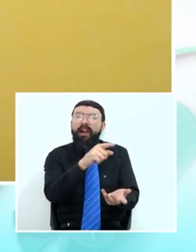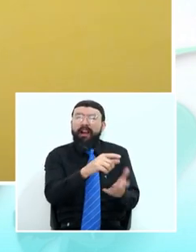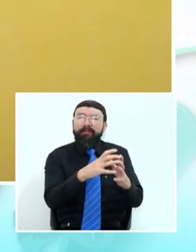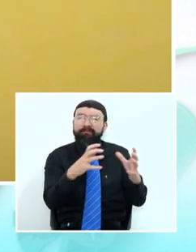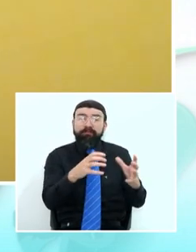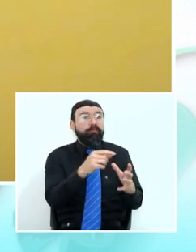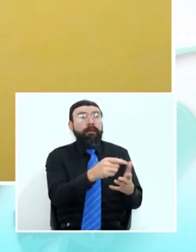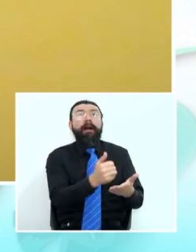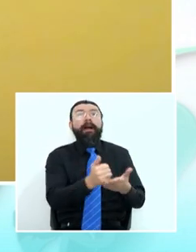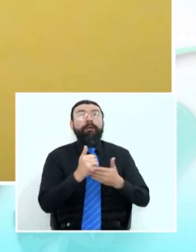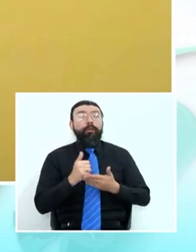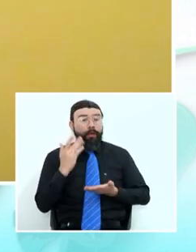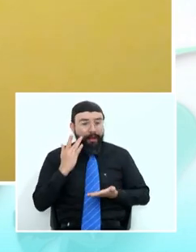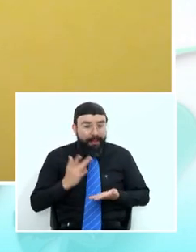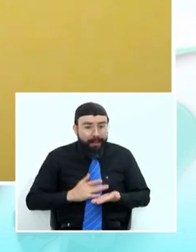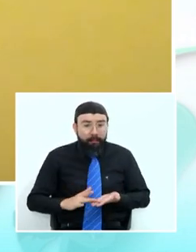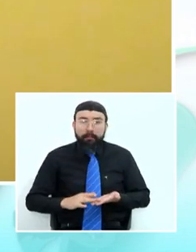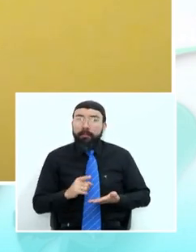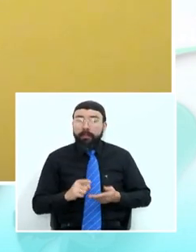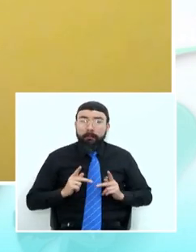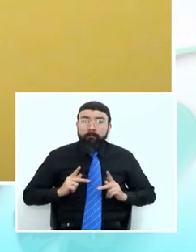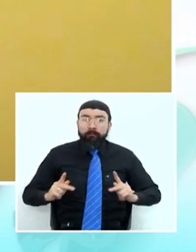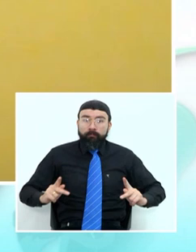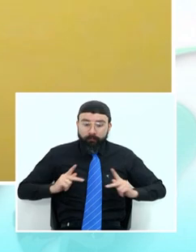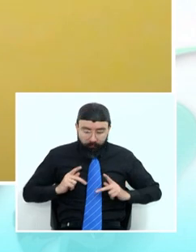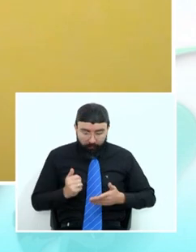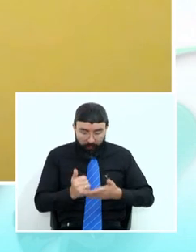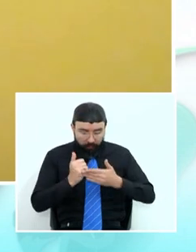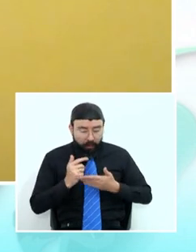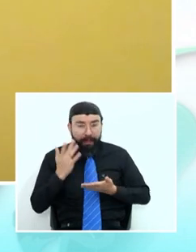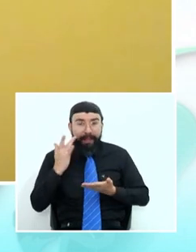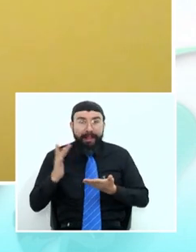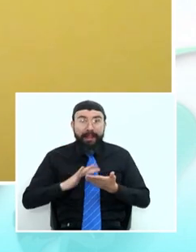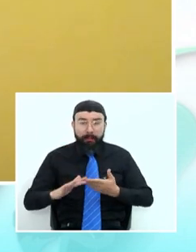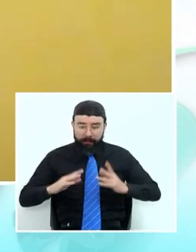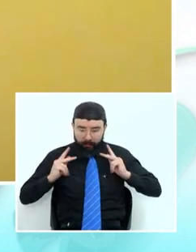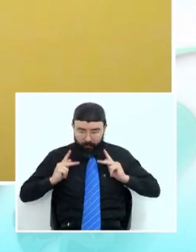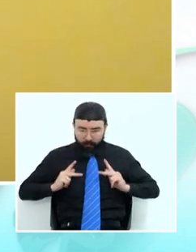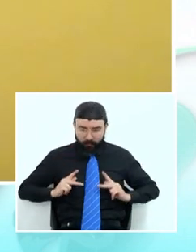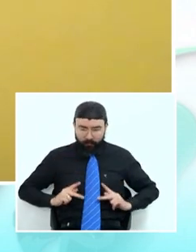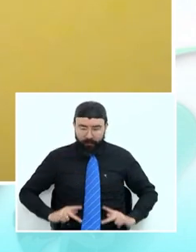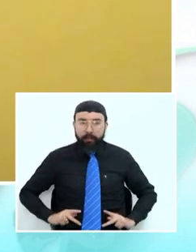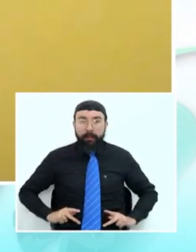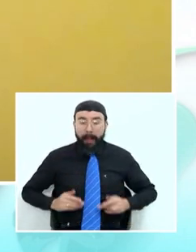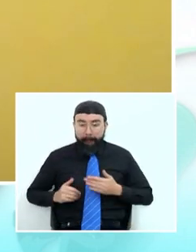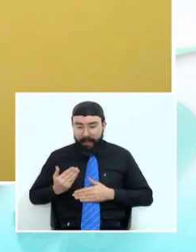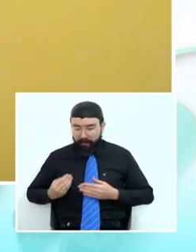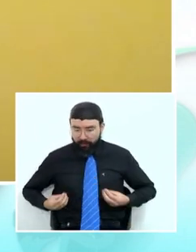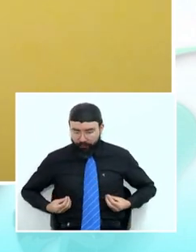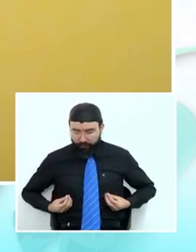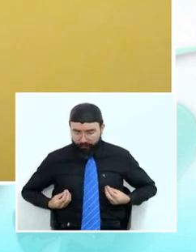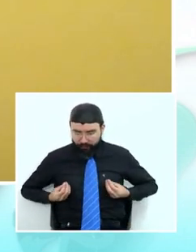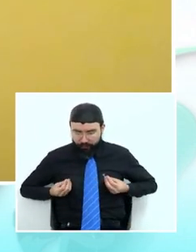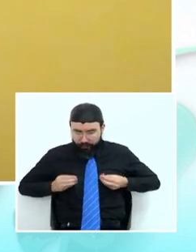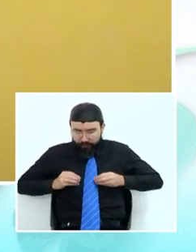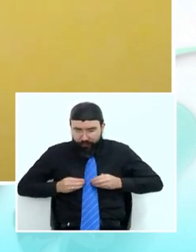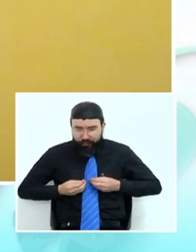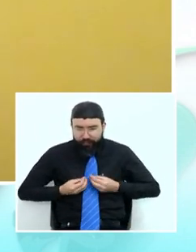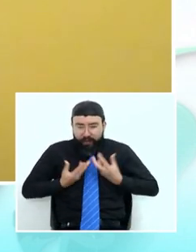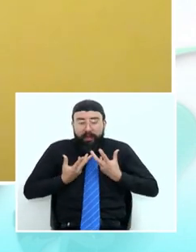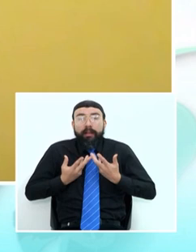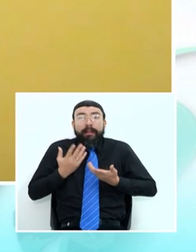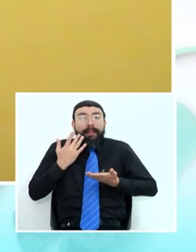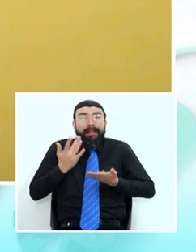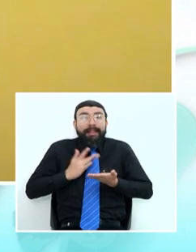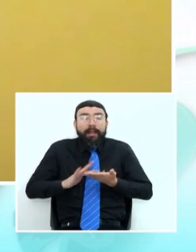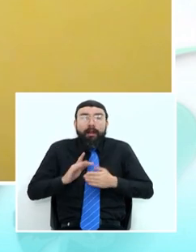ya que el pulmón hace su trabajo de limpieza a nivel desde los bronquios hasta el pulmón. Es decir,